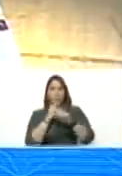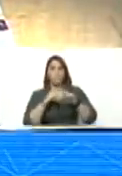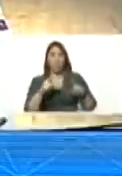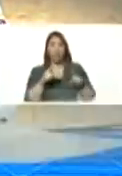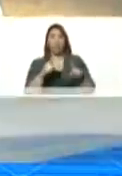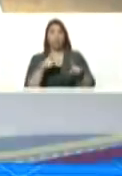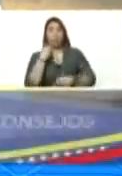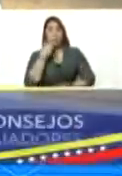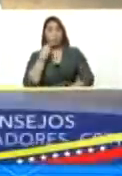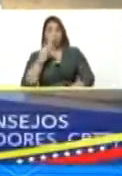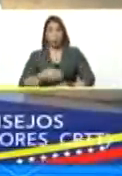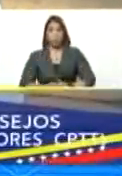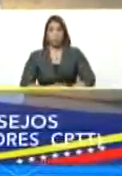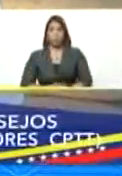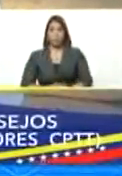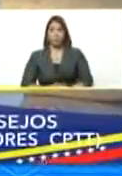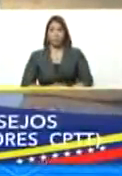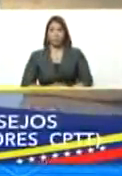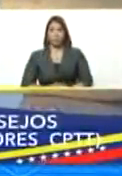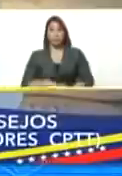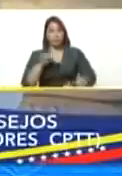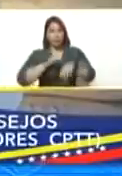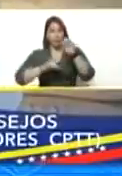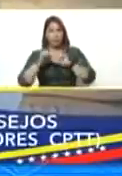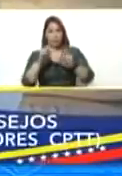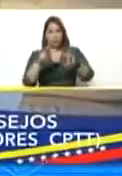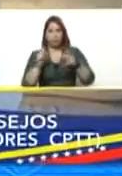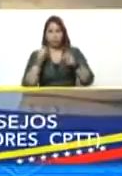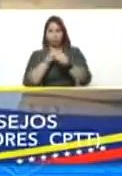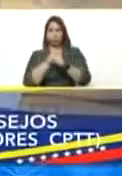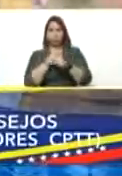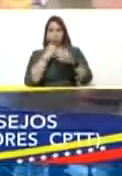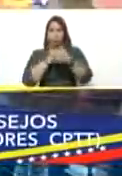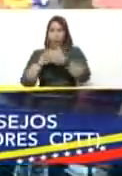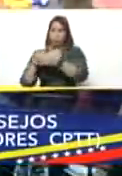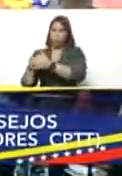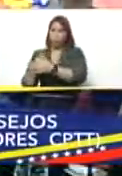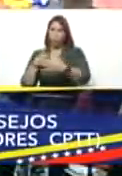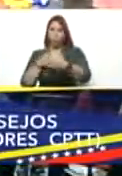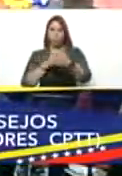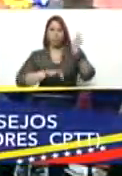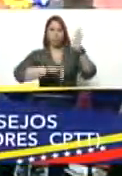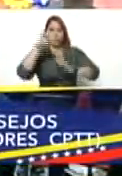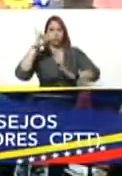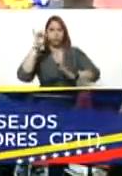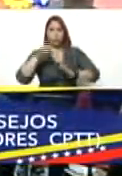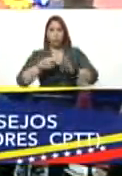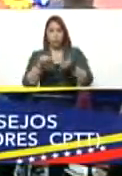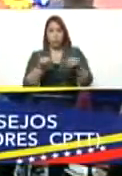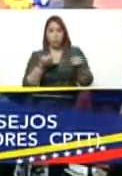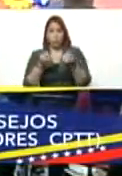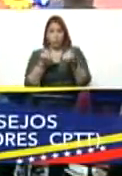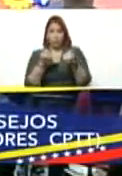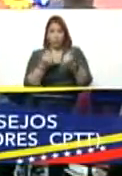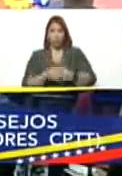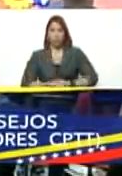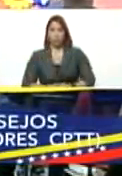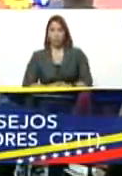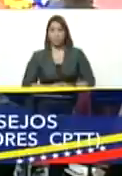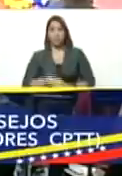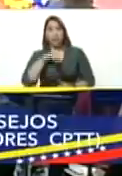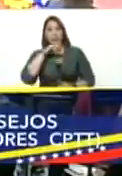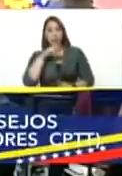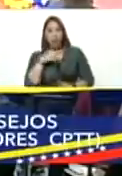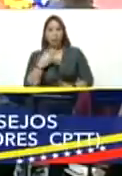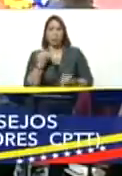Mervin. La defensa del salario, la lucha contra la inflación y el control de precios. Bueno, hablábamos ahora